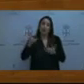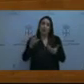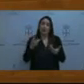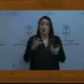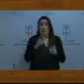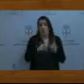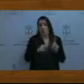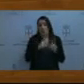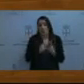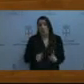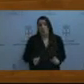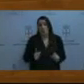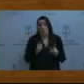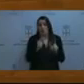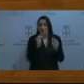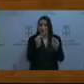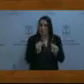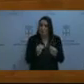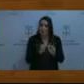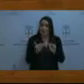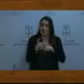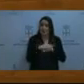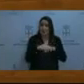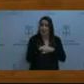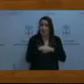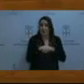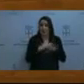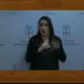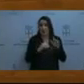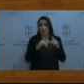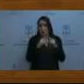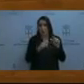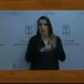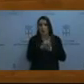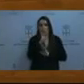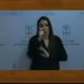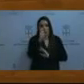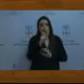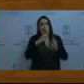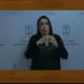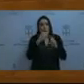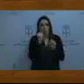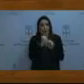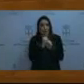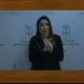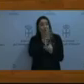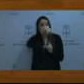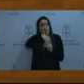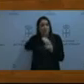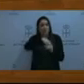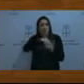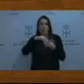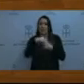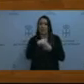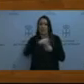mediante el procedimiento legal establecido por la Red Asturiana de Desarrollo Rural. Y hay un grupo de trabajo integrado por todas las partes implicadas que